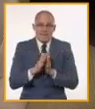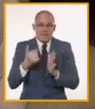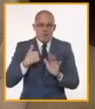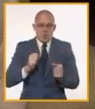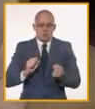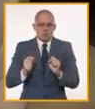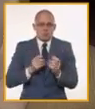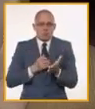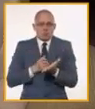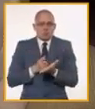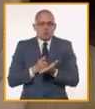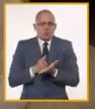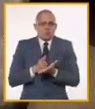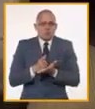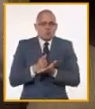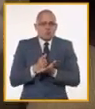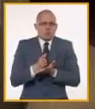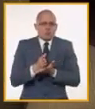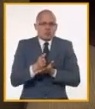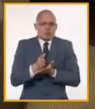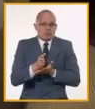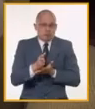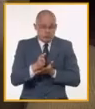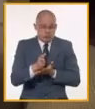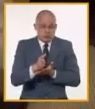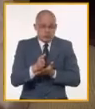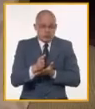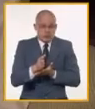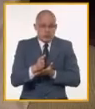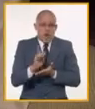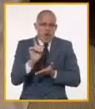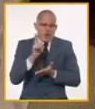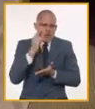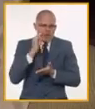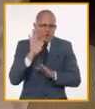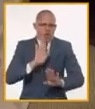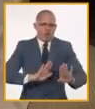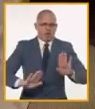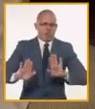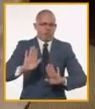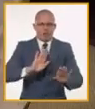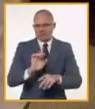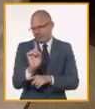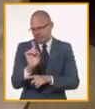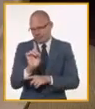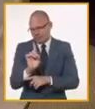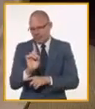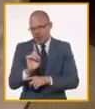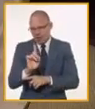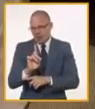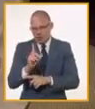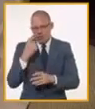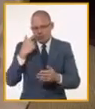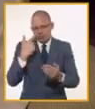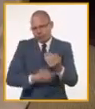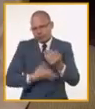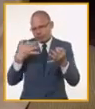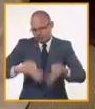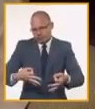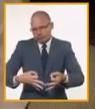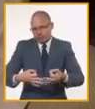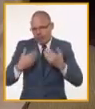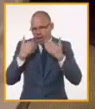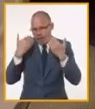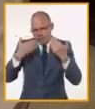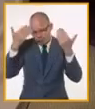se dice, por lo menos he tratado, y no he tratado de cubrir la palabrita, sino en realidad, de donde quiera que